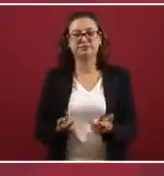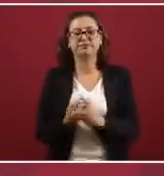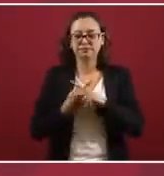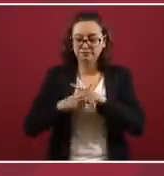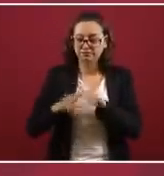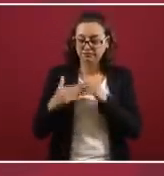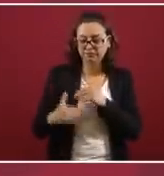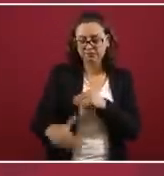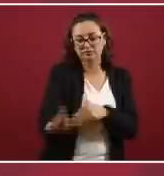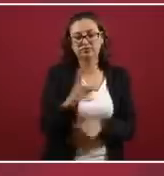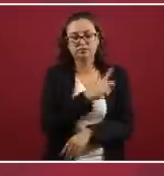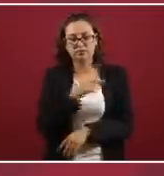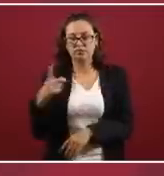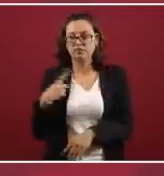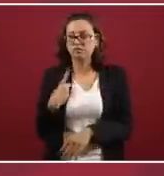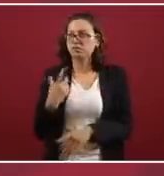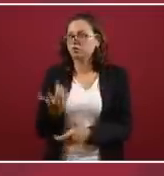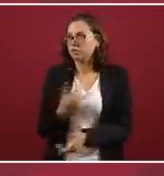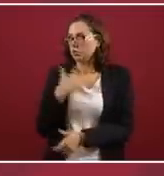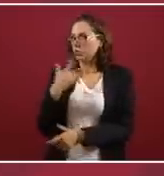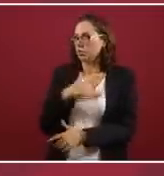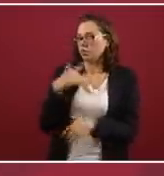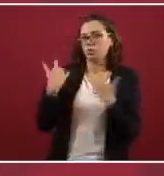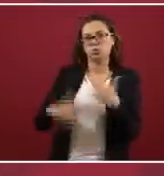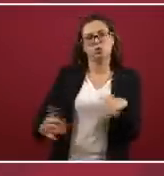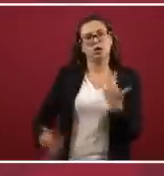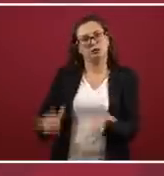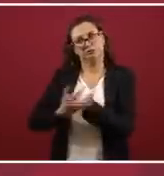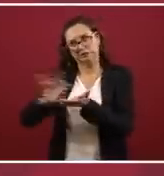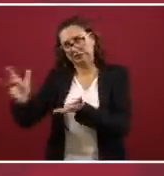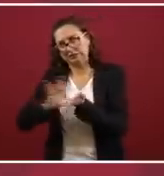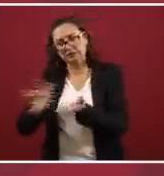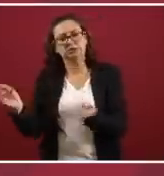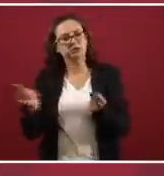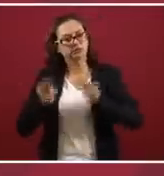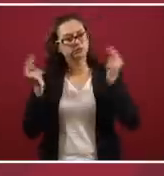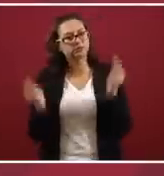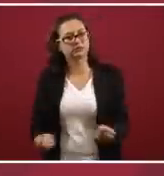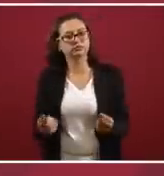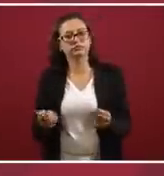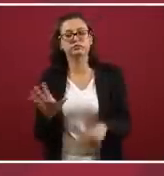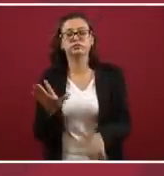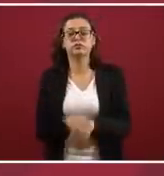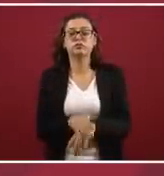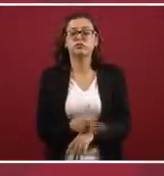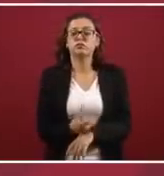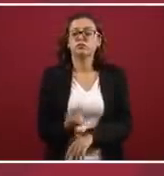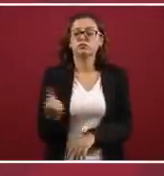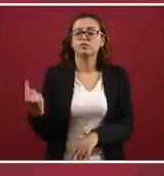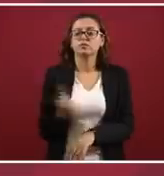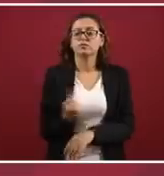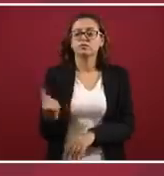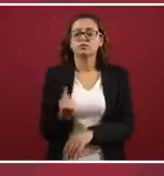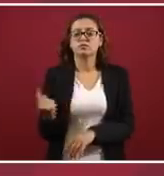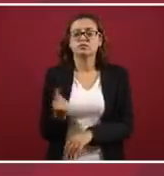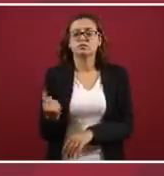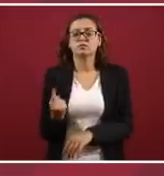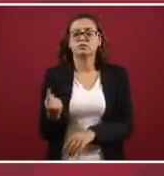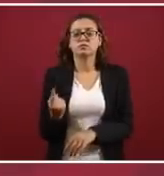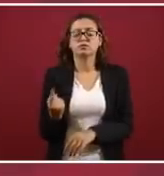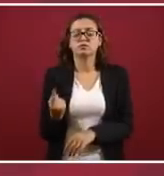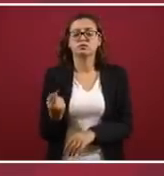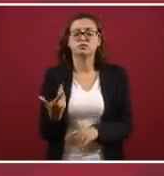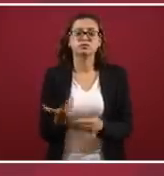dije que eso es lo que se necesita, porque eso, a diferencia de lo que pensaban